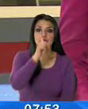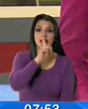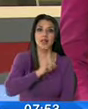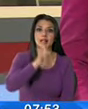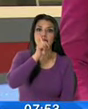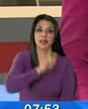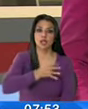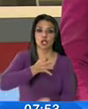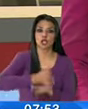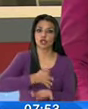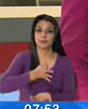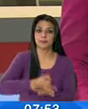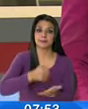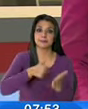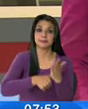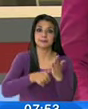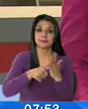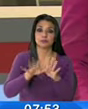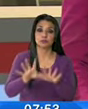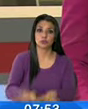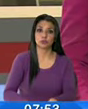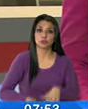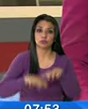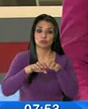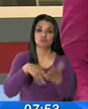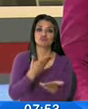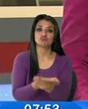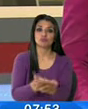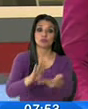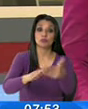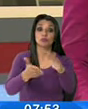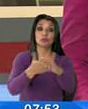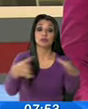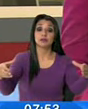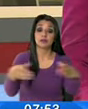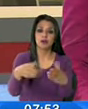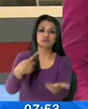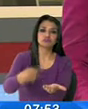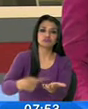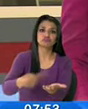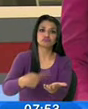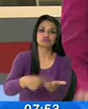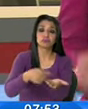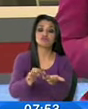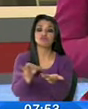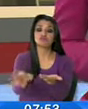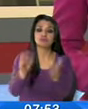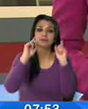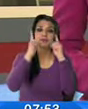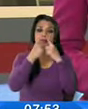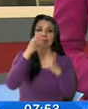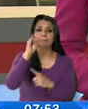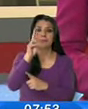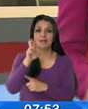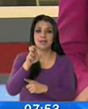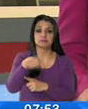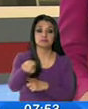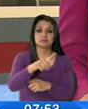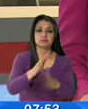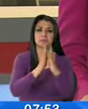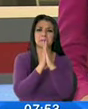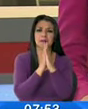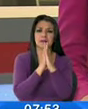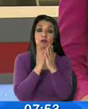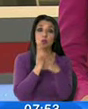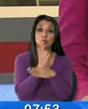Cotopaxi, llegó el Ministerio de Agricultura, donde se reunió con los comuneros de la zona oriental de San Miguel para analizar la petición de la derogatoria del